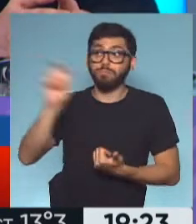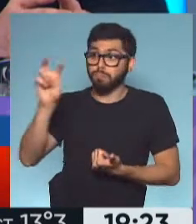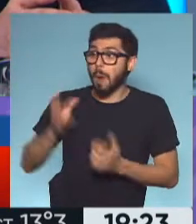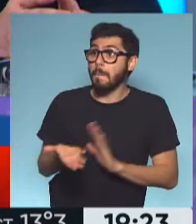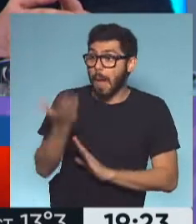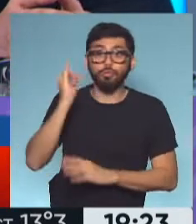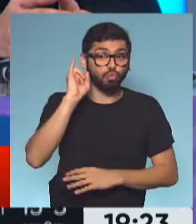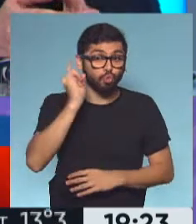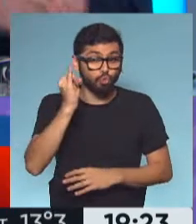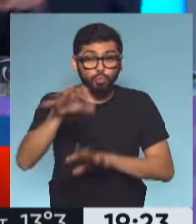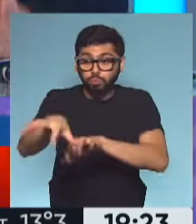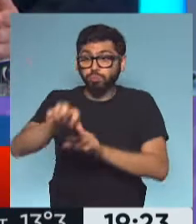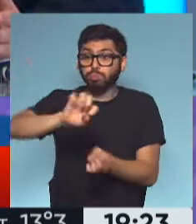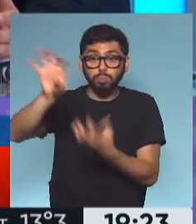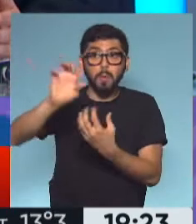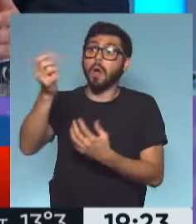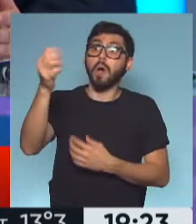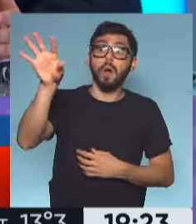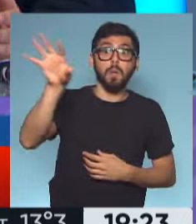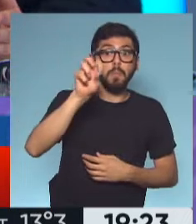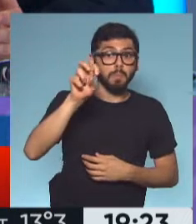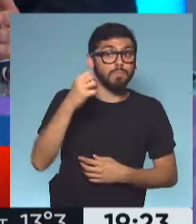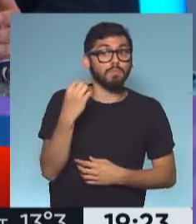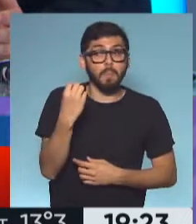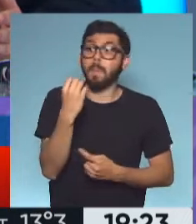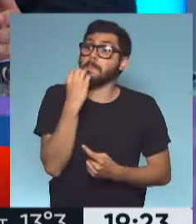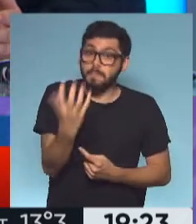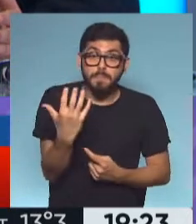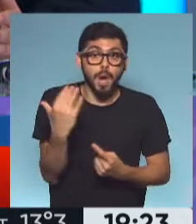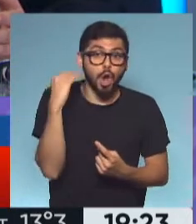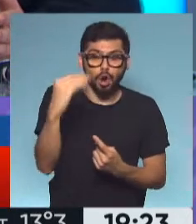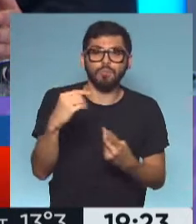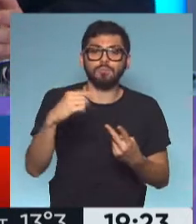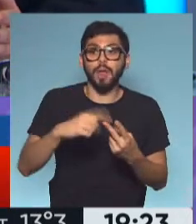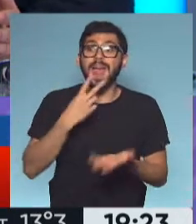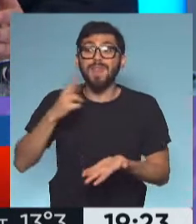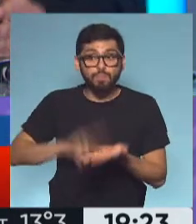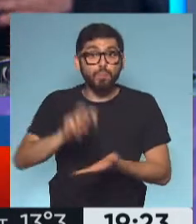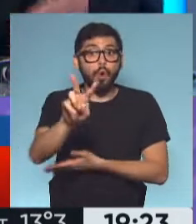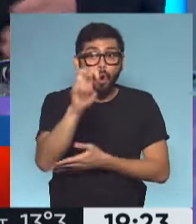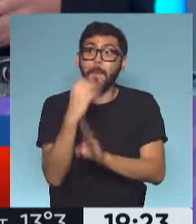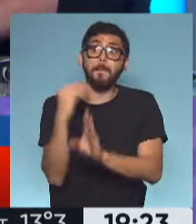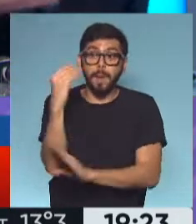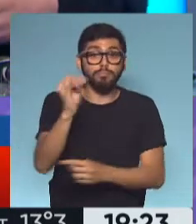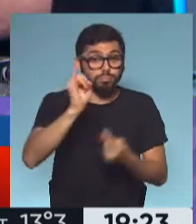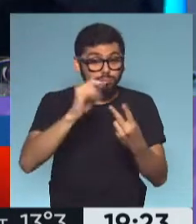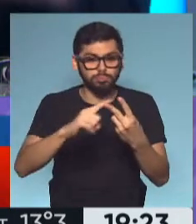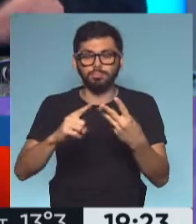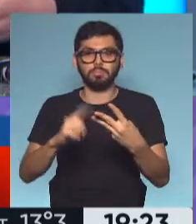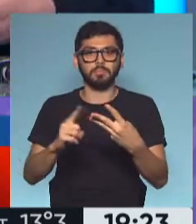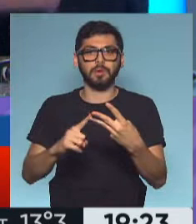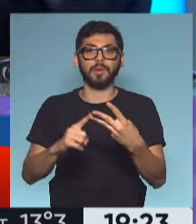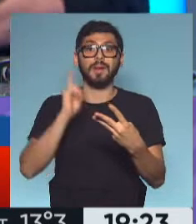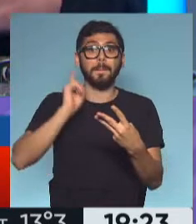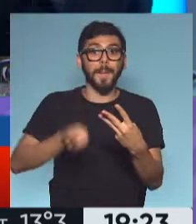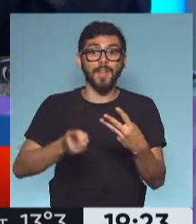del sector agroexportador, hay una recaudación impositiva en términos reales mayor también, y también hay un refinanciamiento